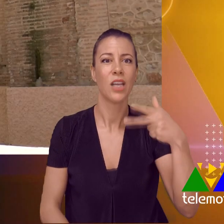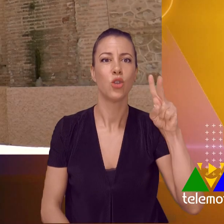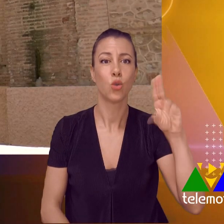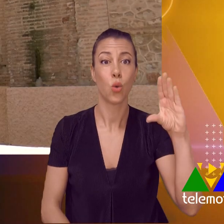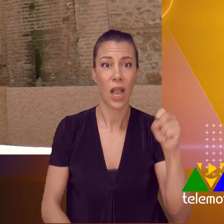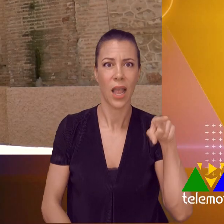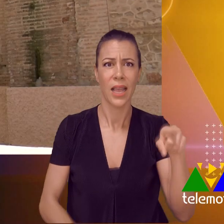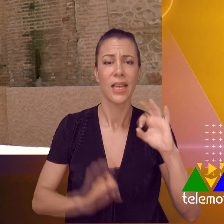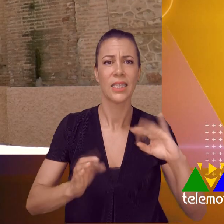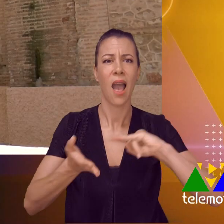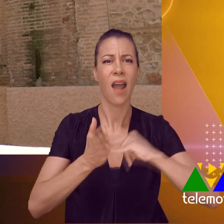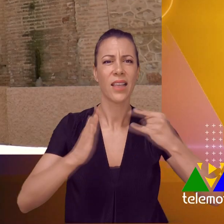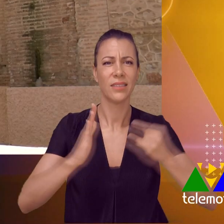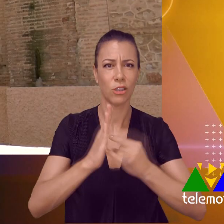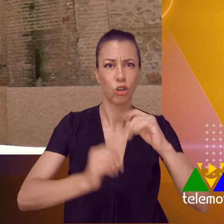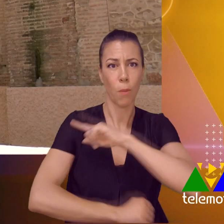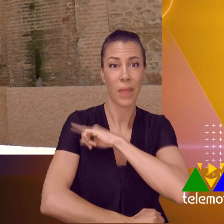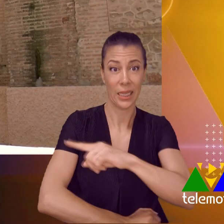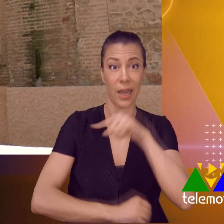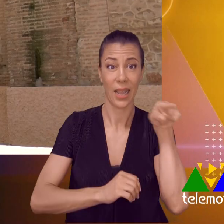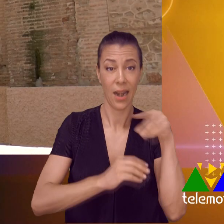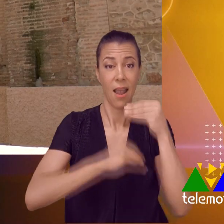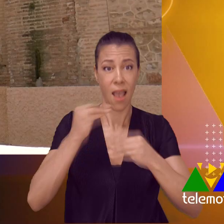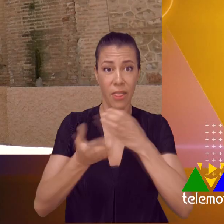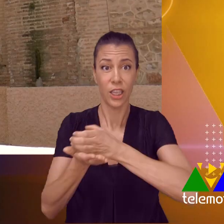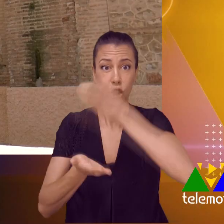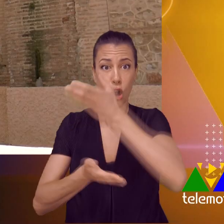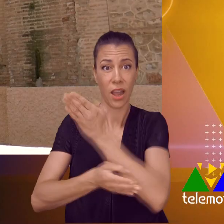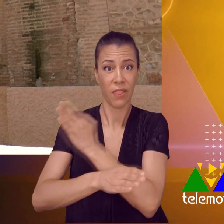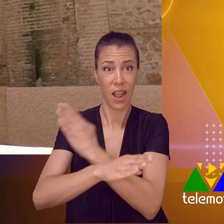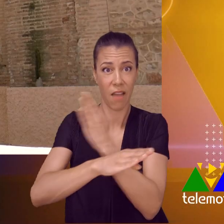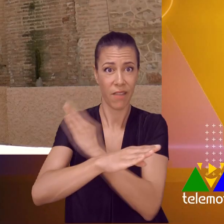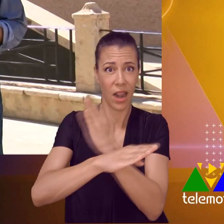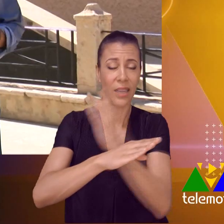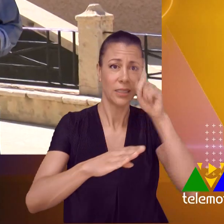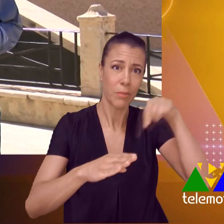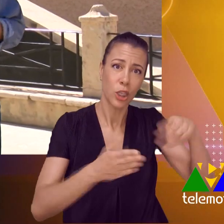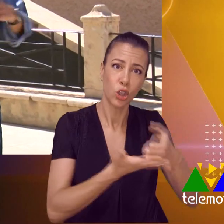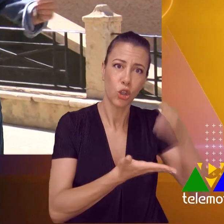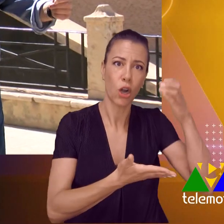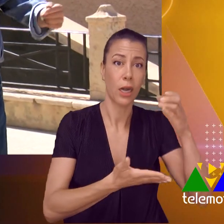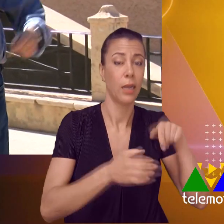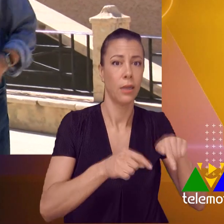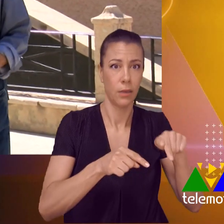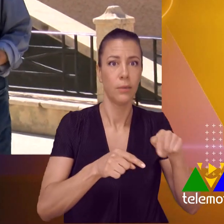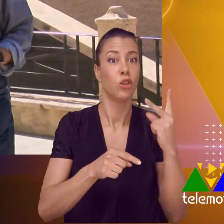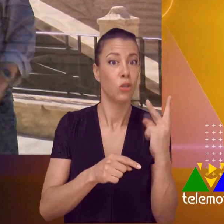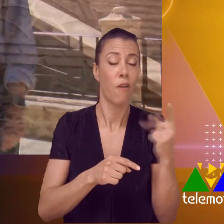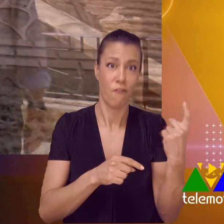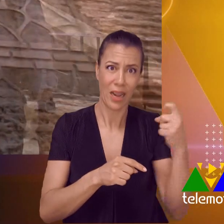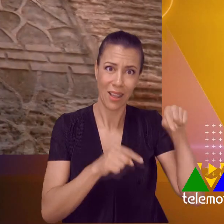hace la Torre de la Vela y la que falta aquí, que eran dos, se llaman Caballero porque están en diagonal.